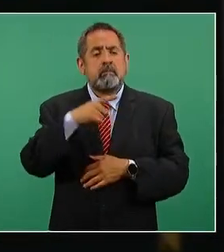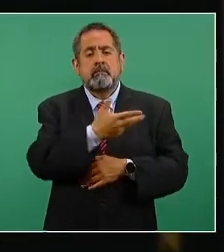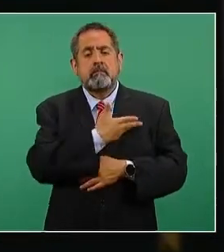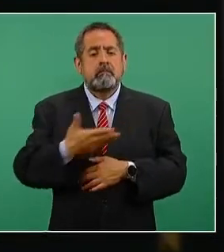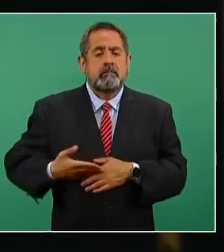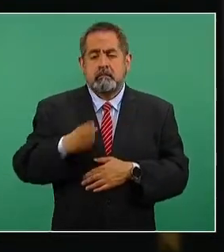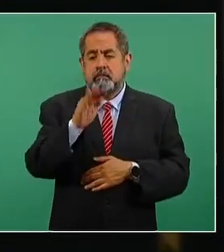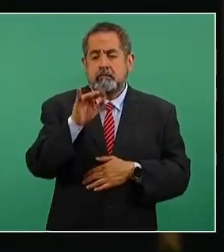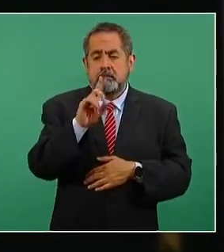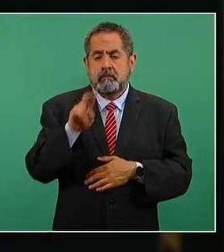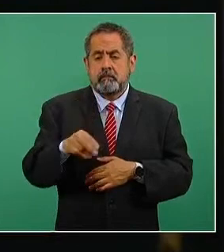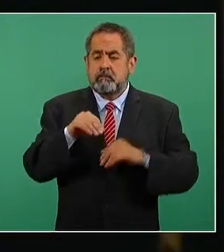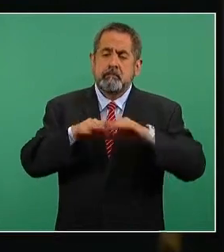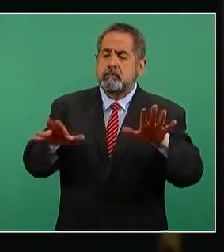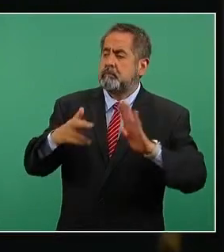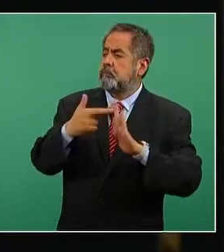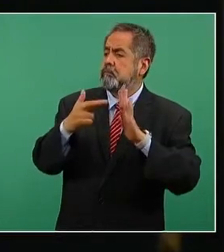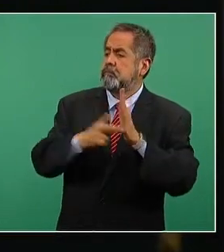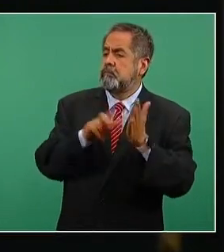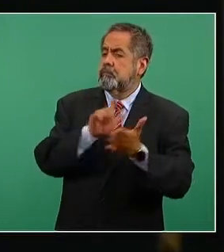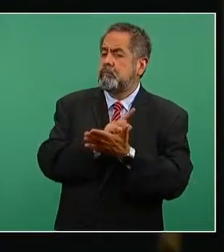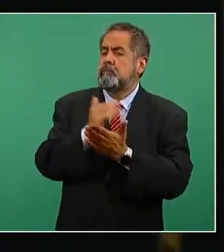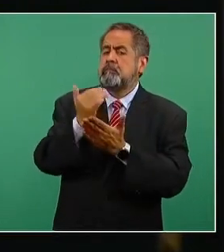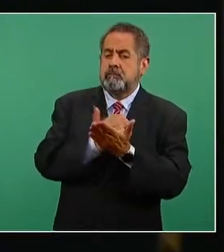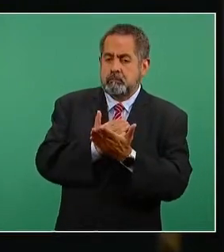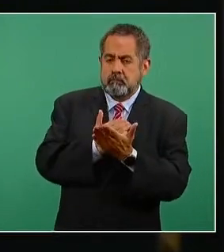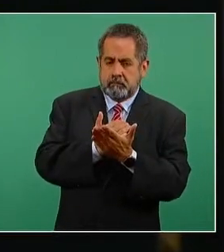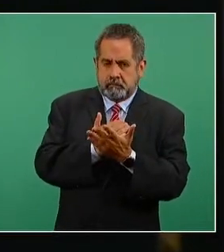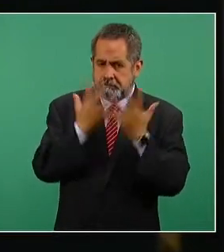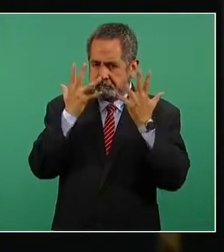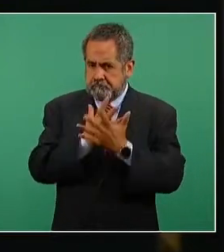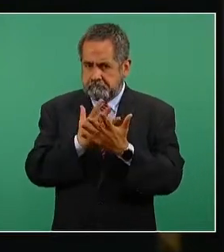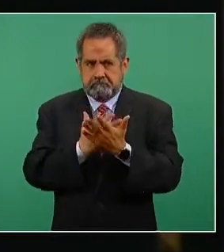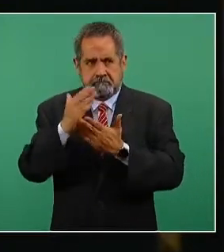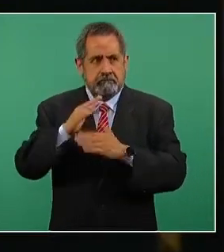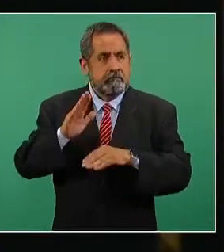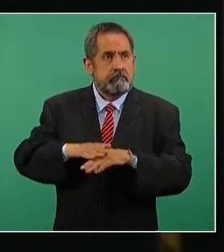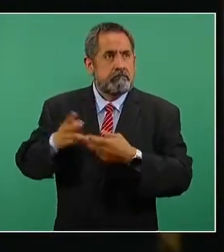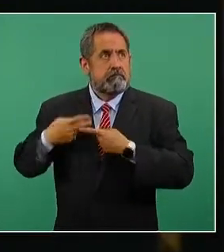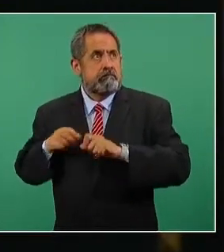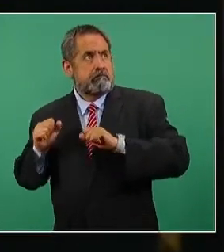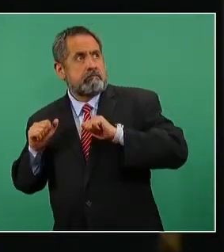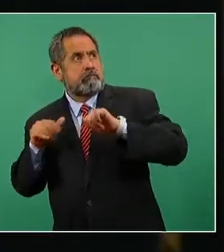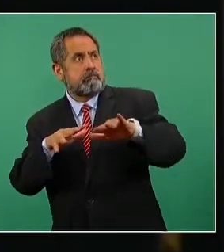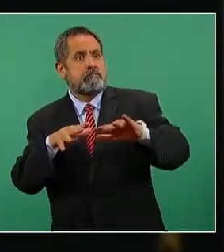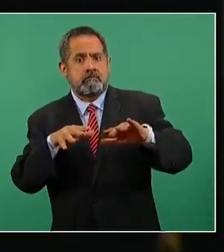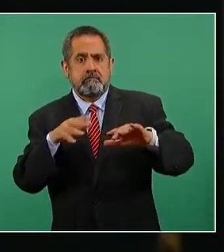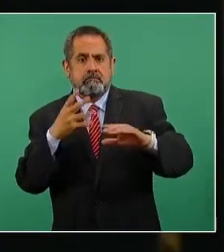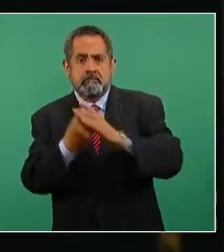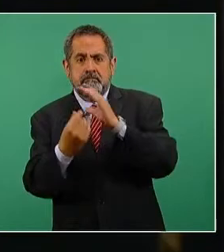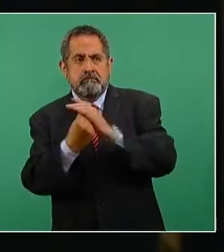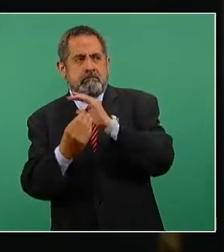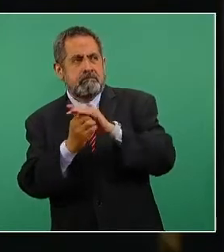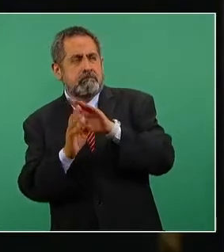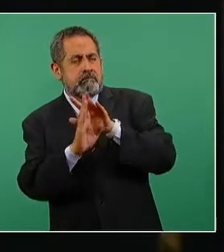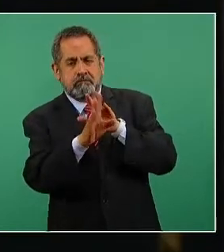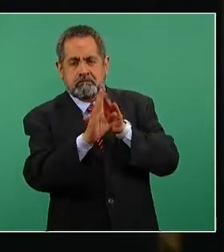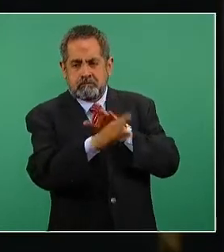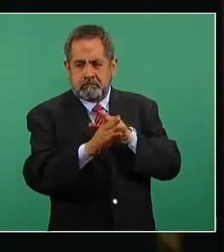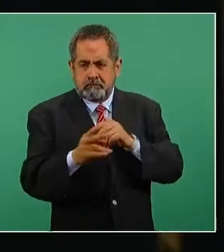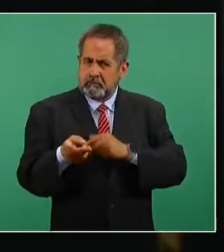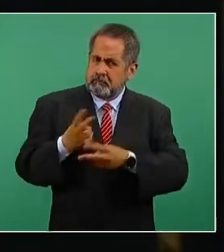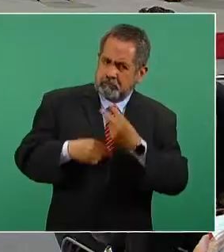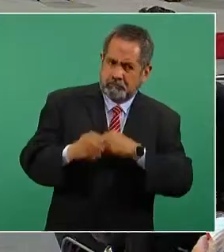a flexibilizar la política migratoria y pues ha aumentado el flujo de gente queriendo llegar? ¿Se avecina una crisis por